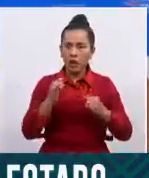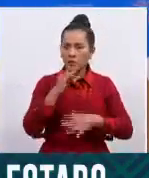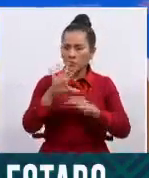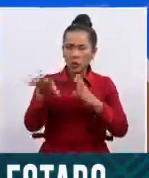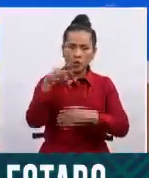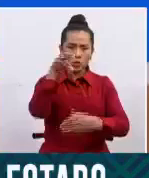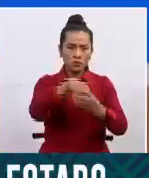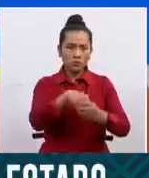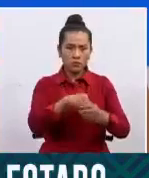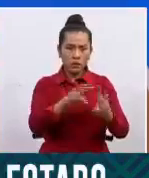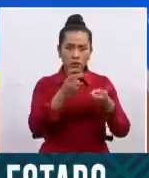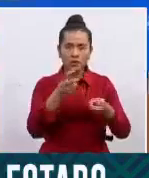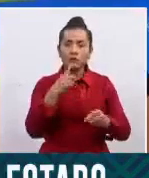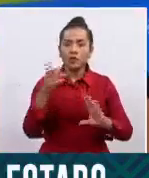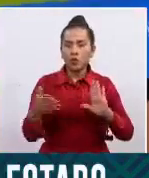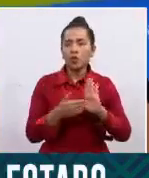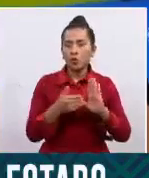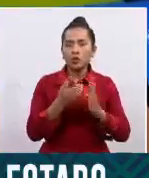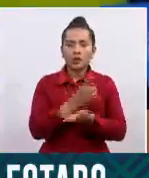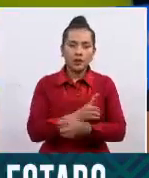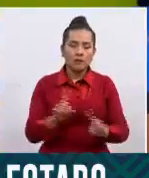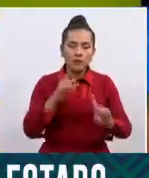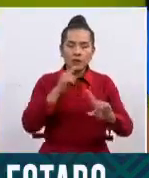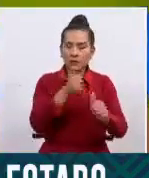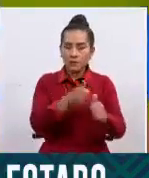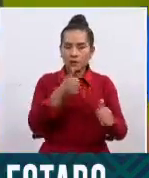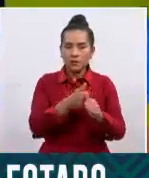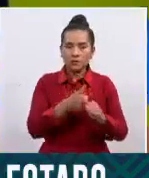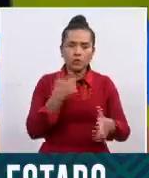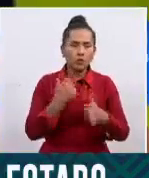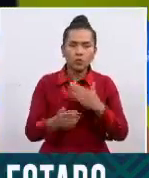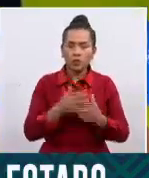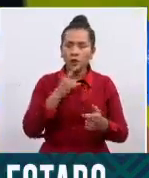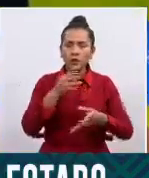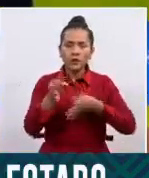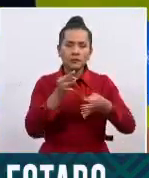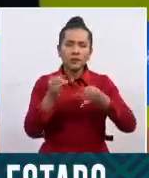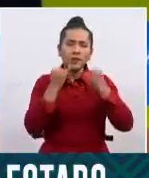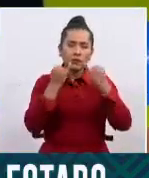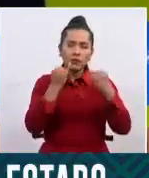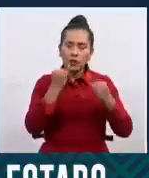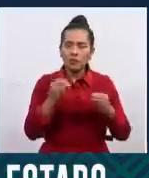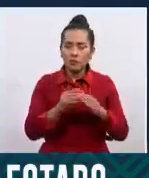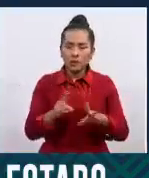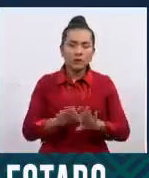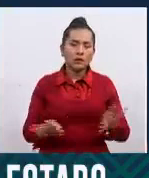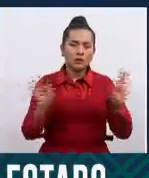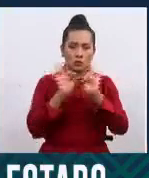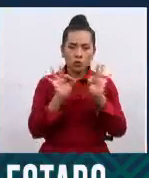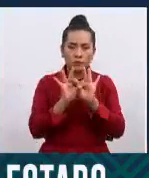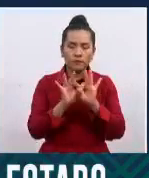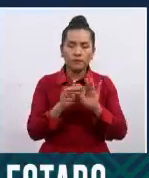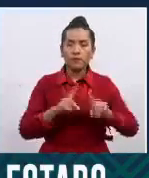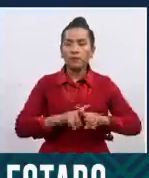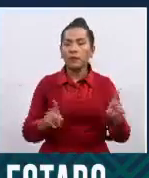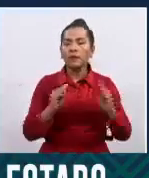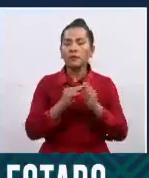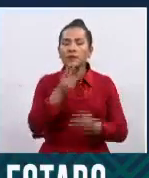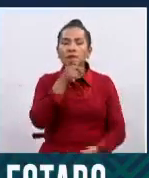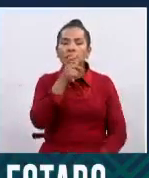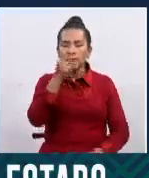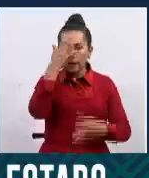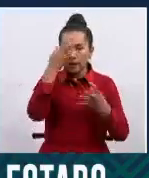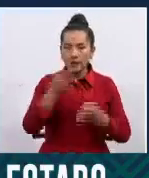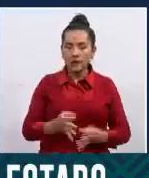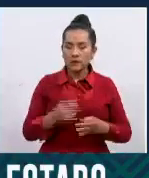es antidemocrática en sí misma, pese al discurso que pretende justificarla. ¿Quién decide lo que pasa